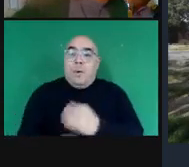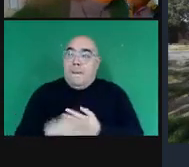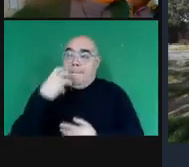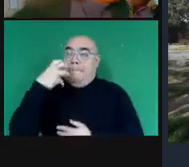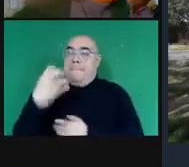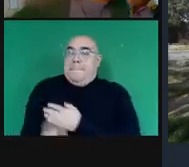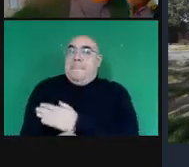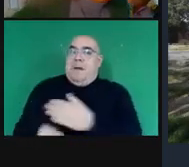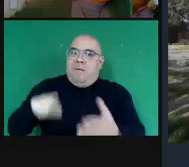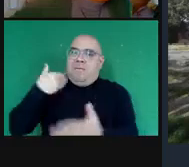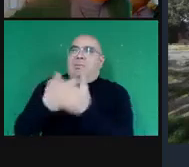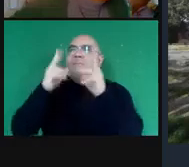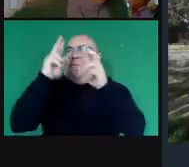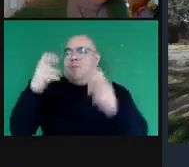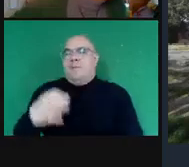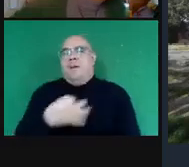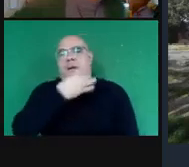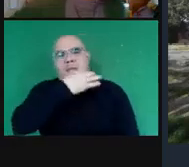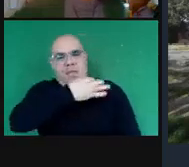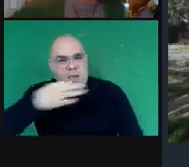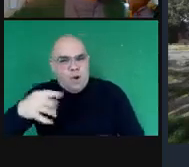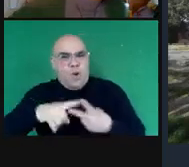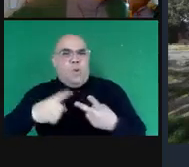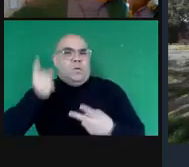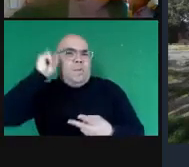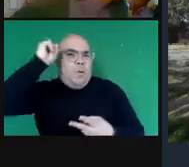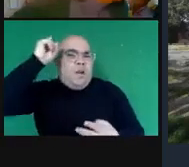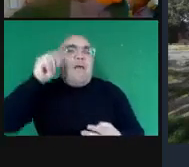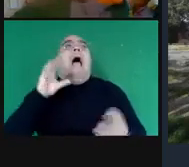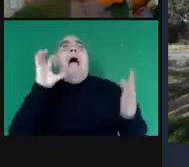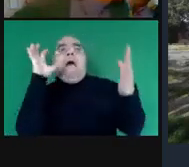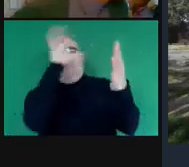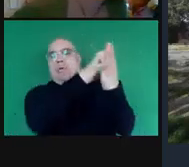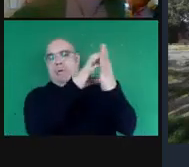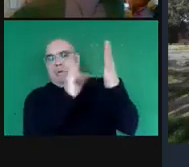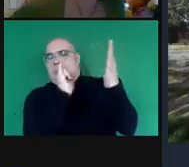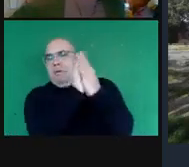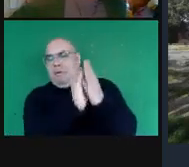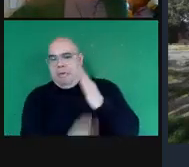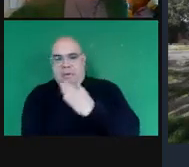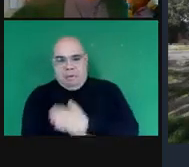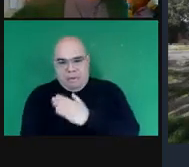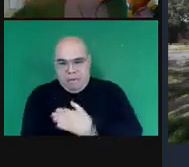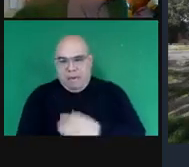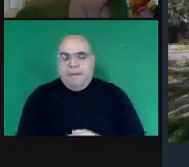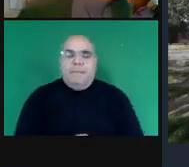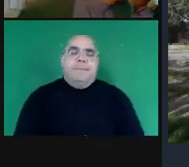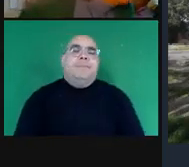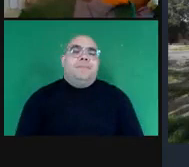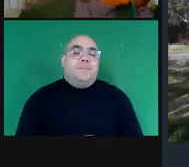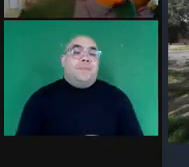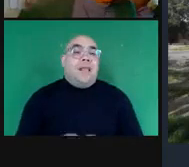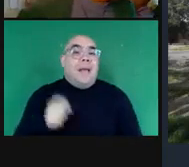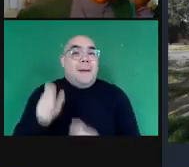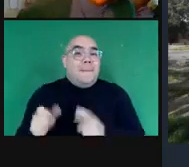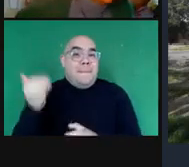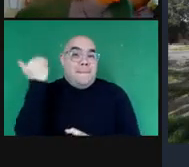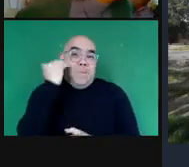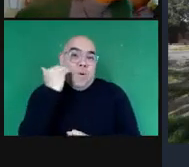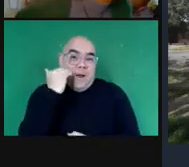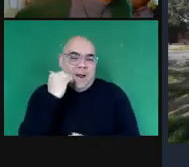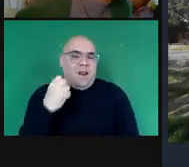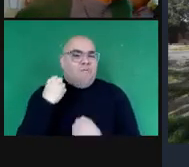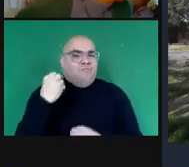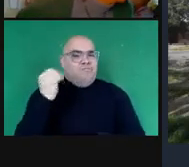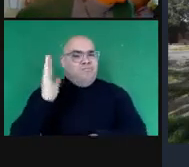de denuncia político, se podría decir. Las mujeres afirmando su fuerza están